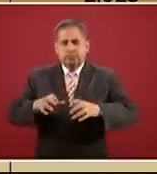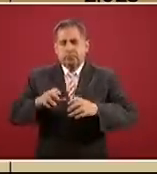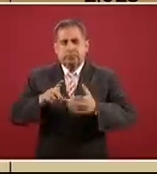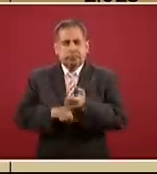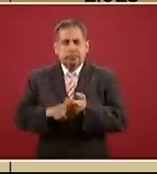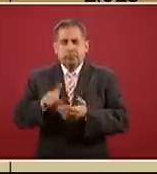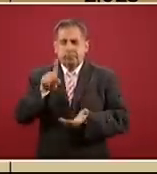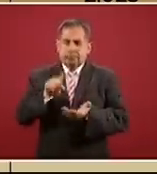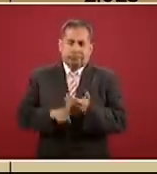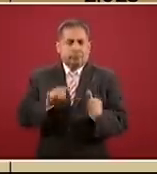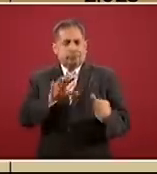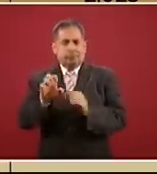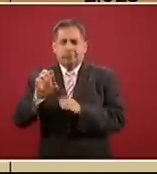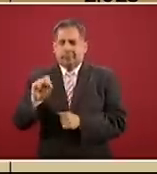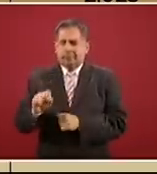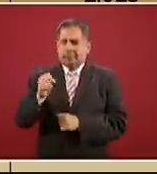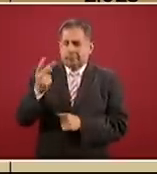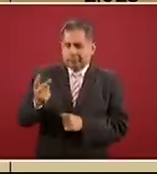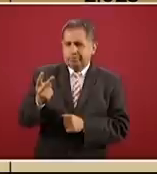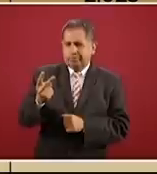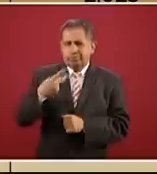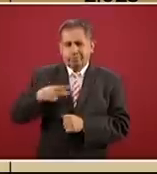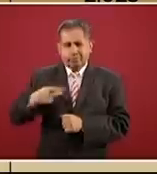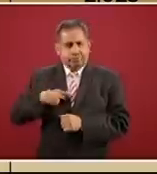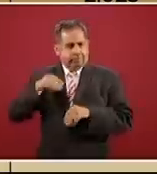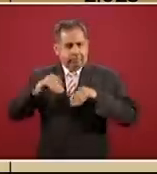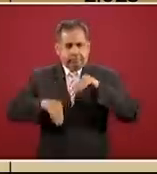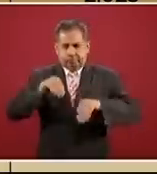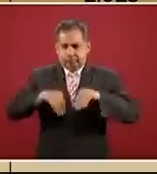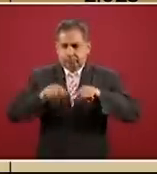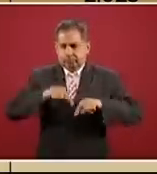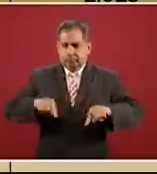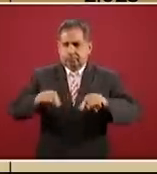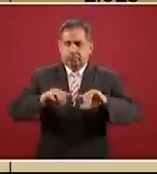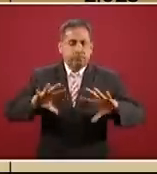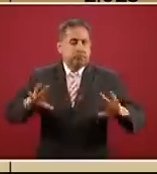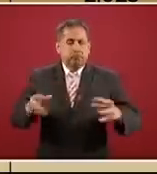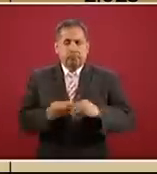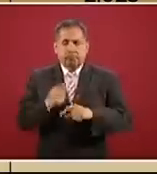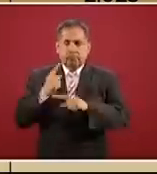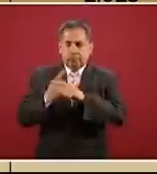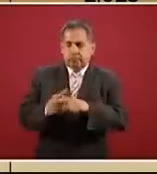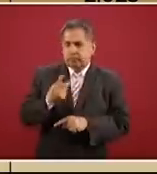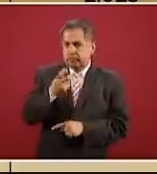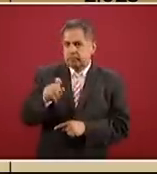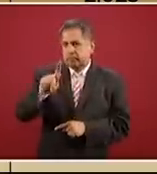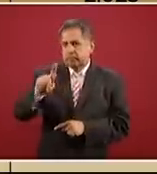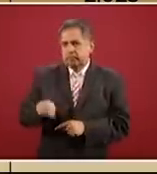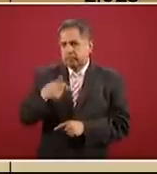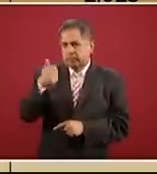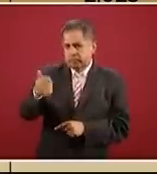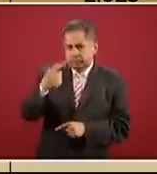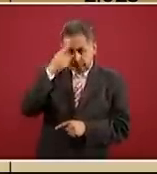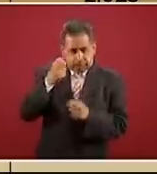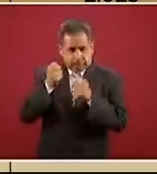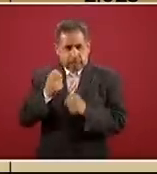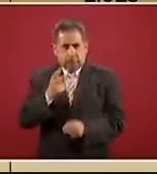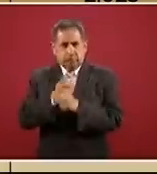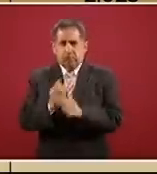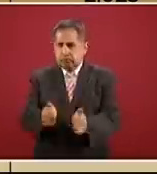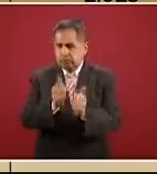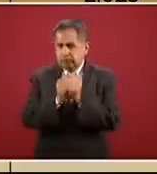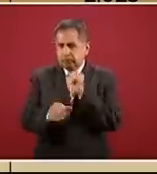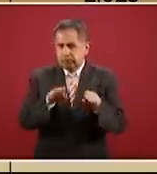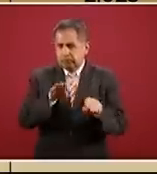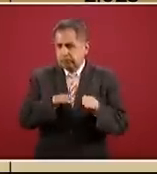hay 1.662 elementos desplegados, más los 276 de seguridad en carreteras